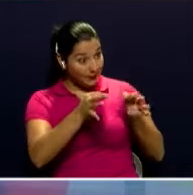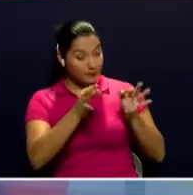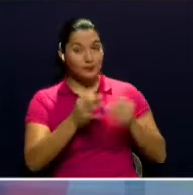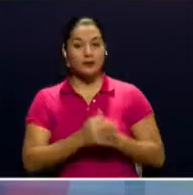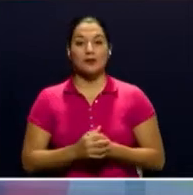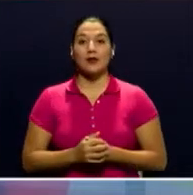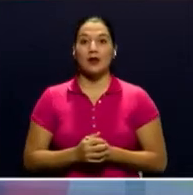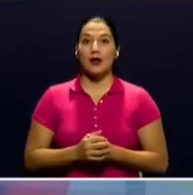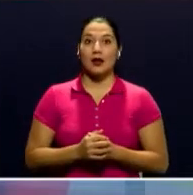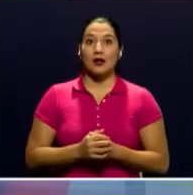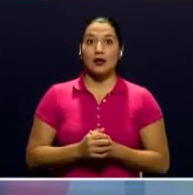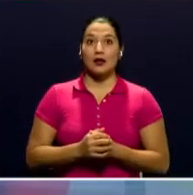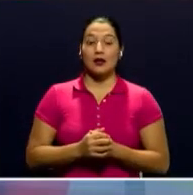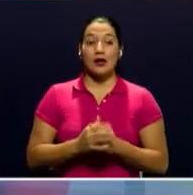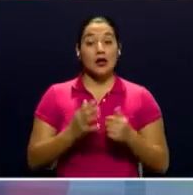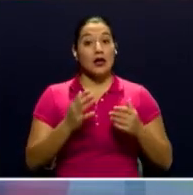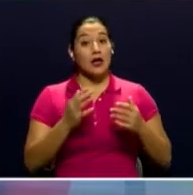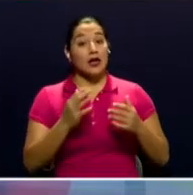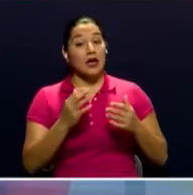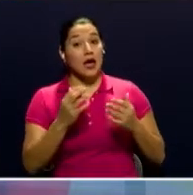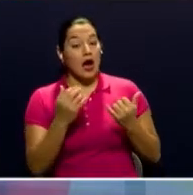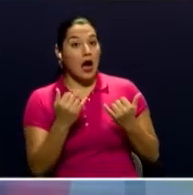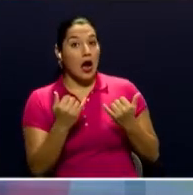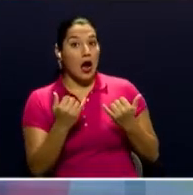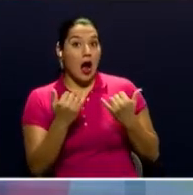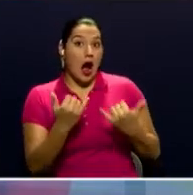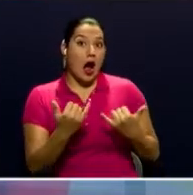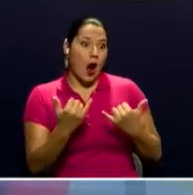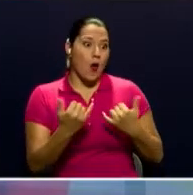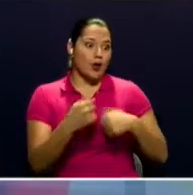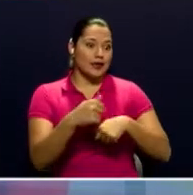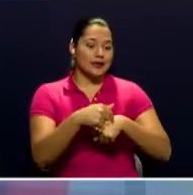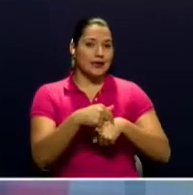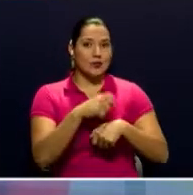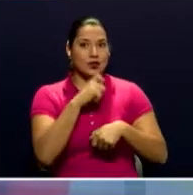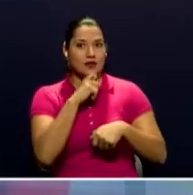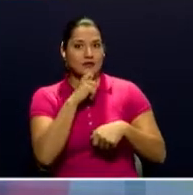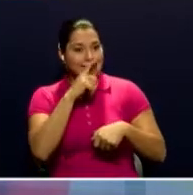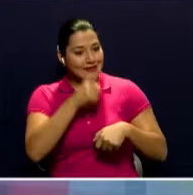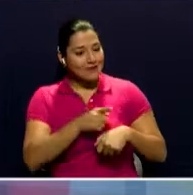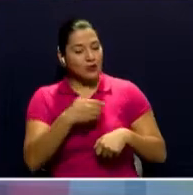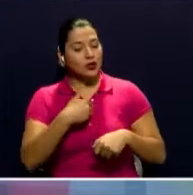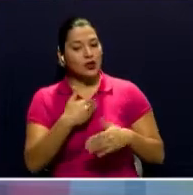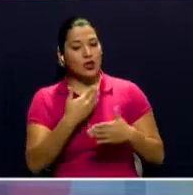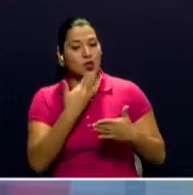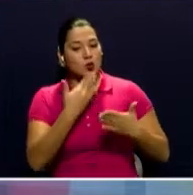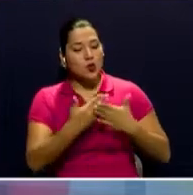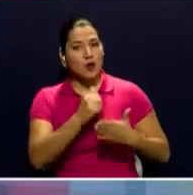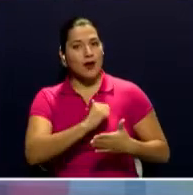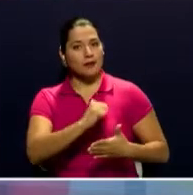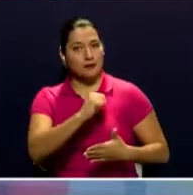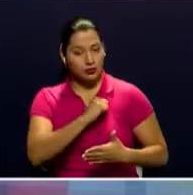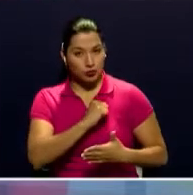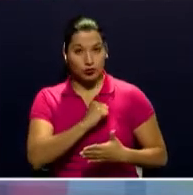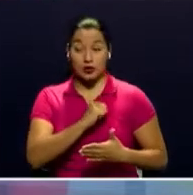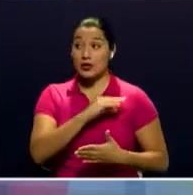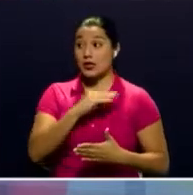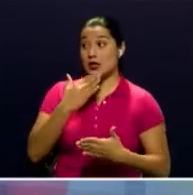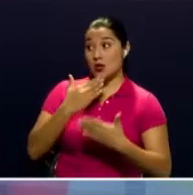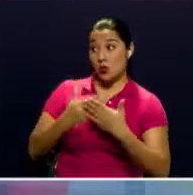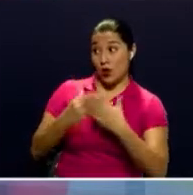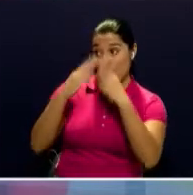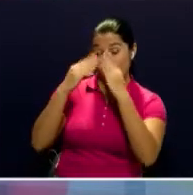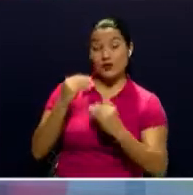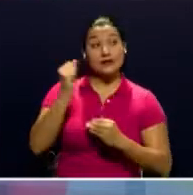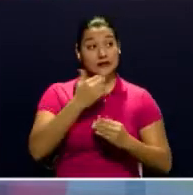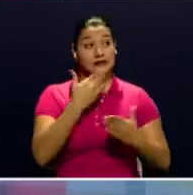Muy bien. Me alegro mucho. A los tiempos convulsos, buena vibra, buena cara, buena actitud. Y buena información. Y